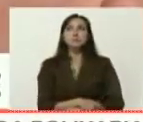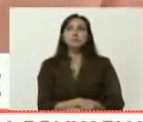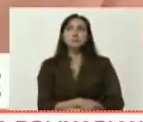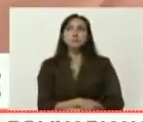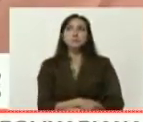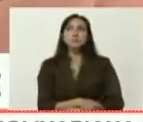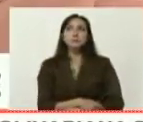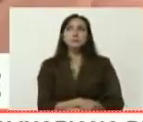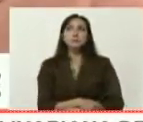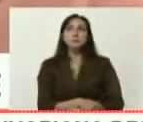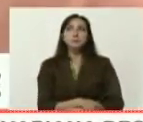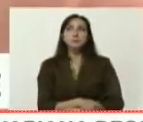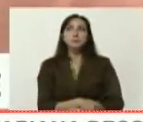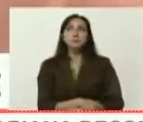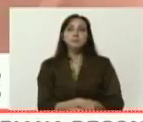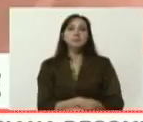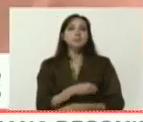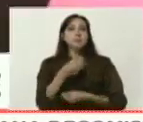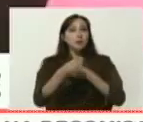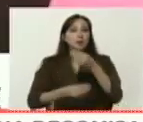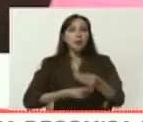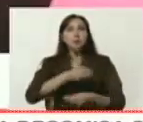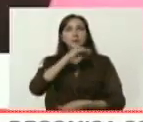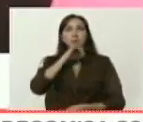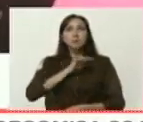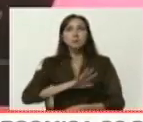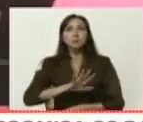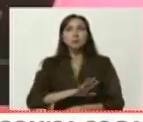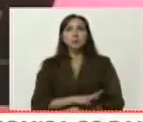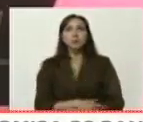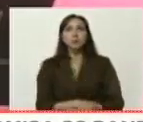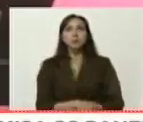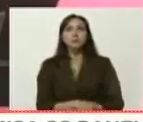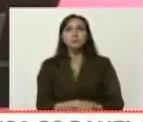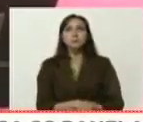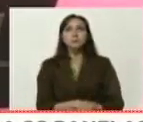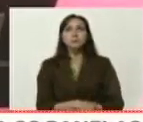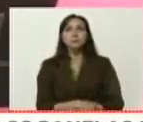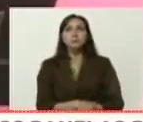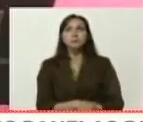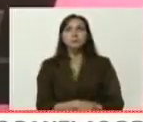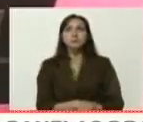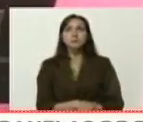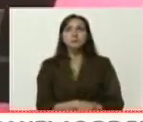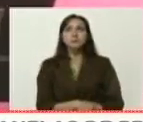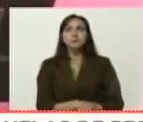héroes, que hace historia, y nos cede un lugar